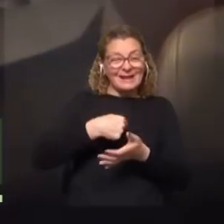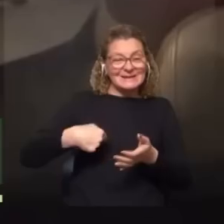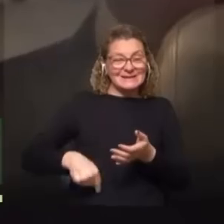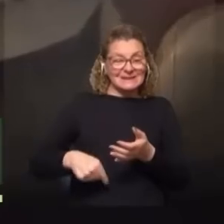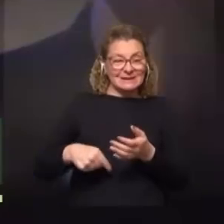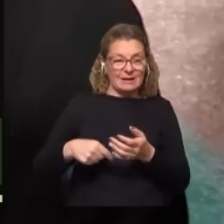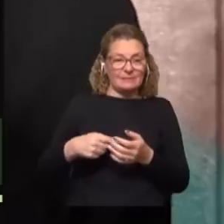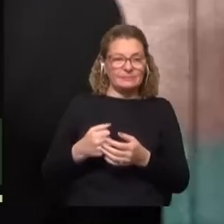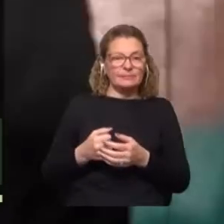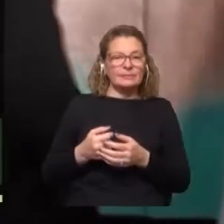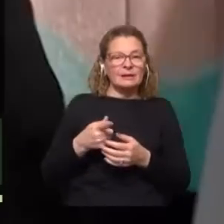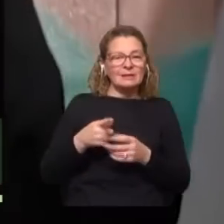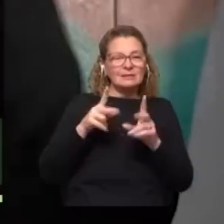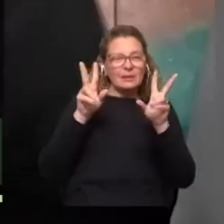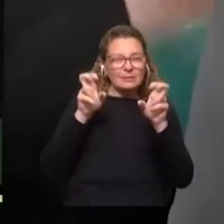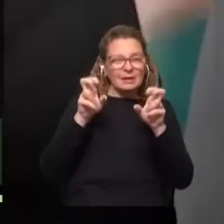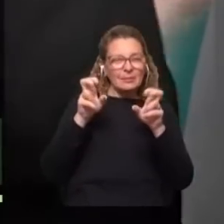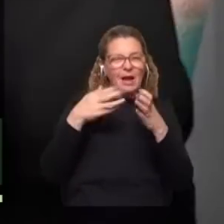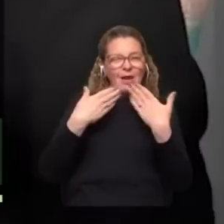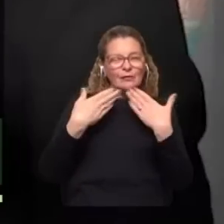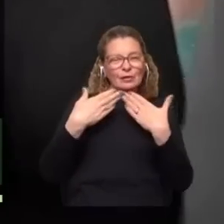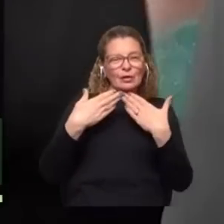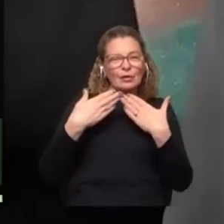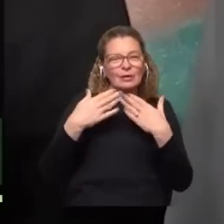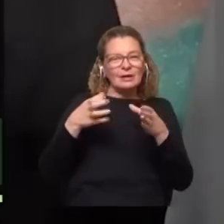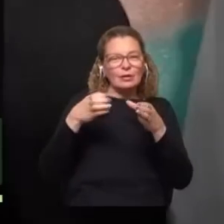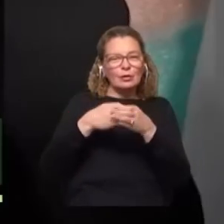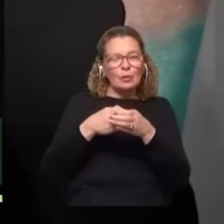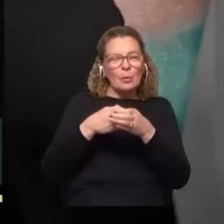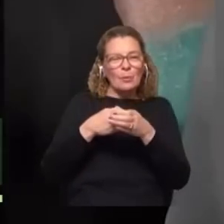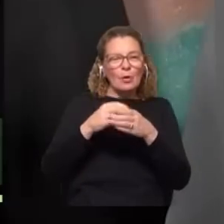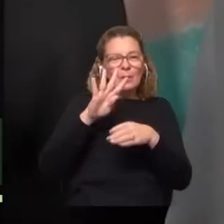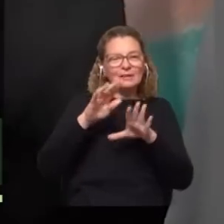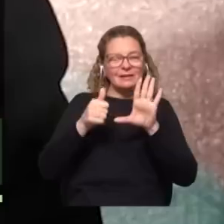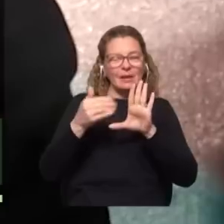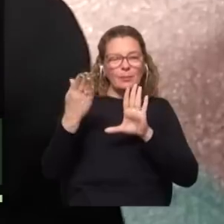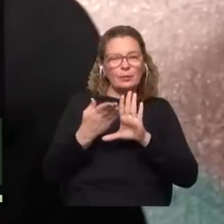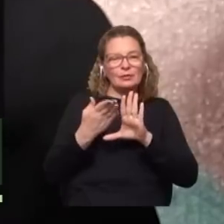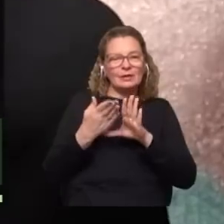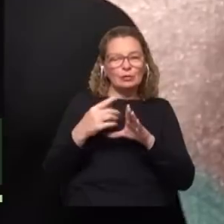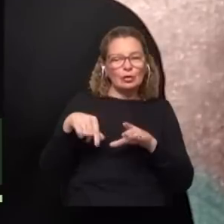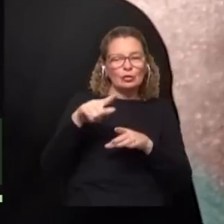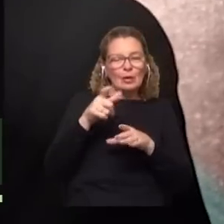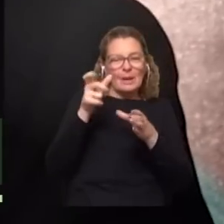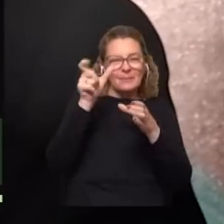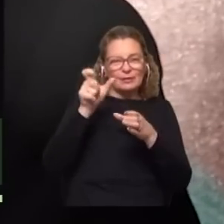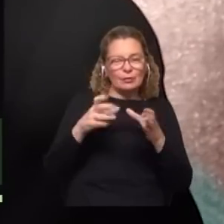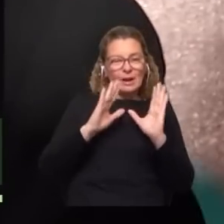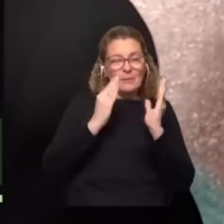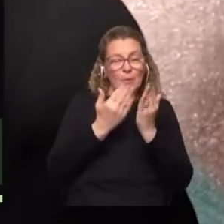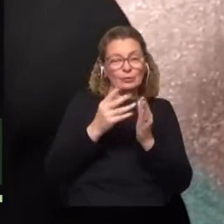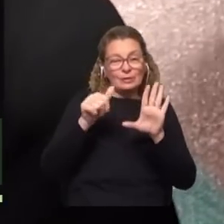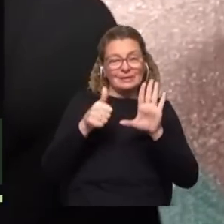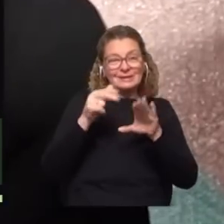bilaterales sobre este punto más a destacó que el bricks representa el 46% de la población del mundo y el